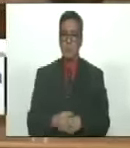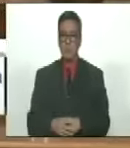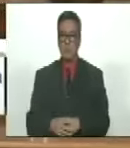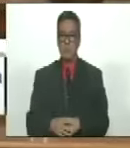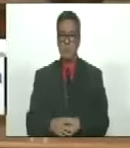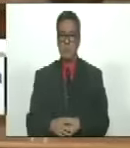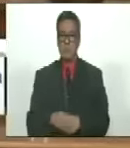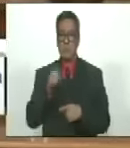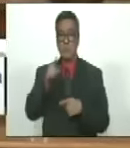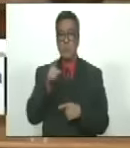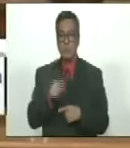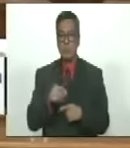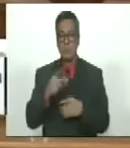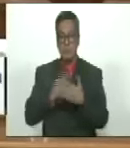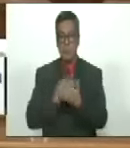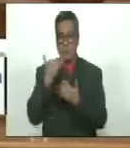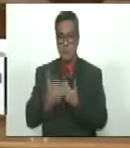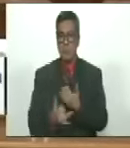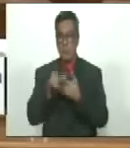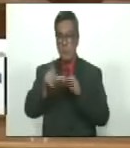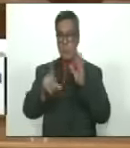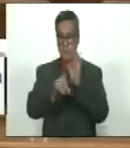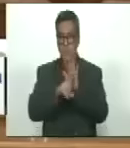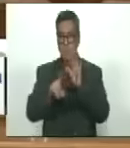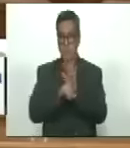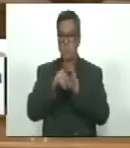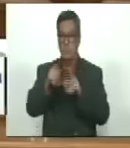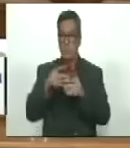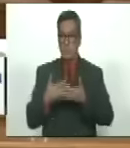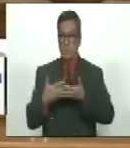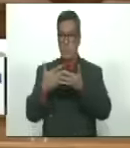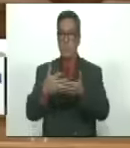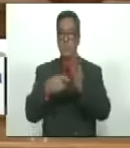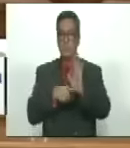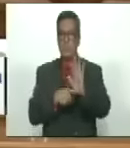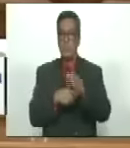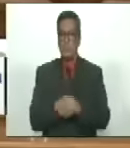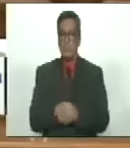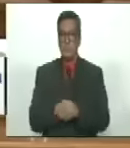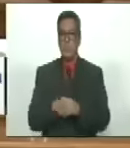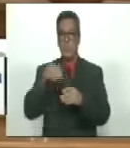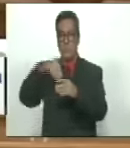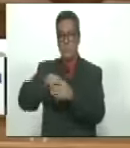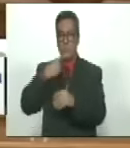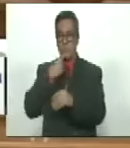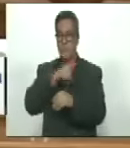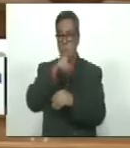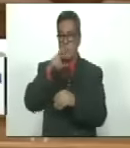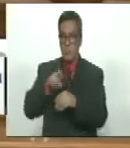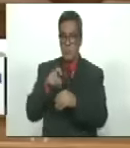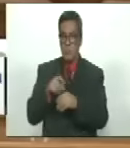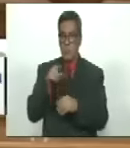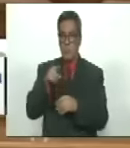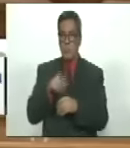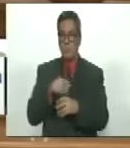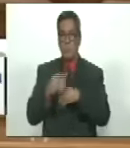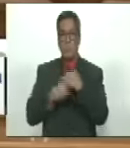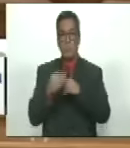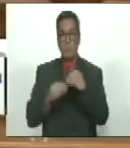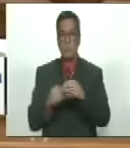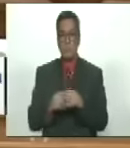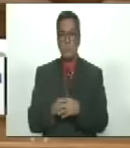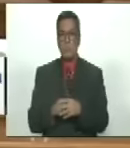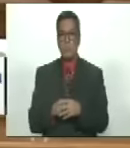¿ve? Este proyecto de ley y esta propuesta del referendo consultivo que ha sido